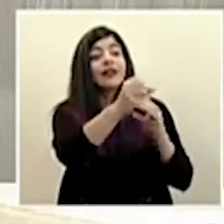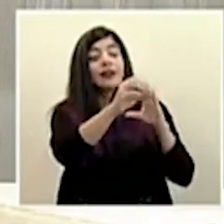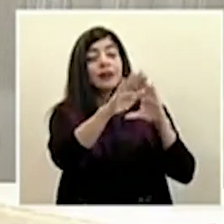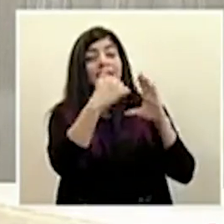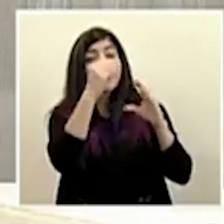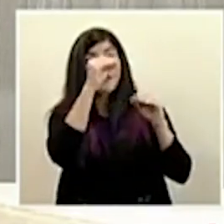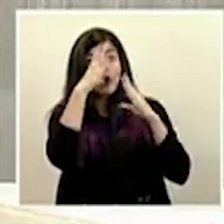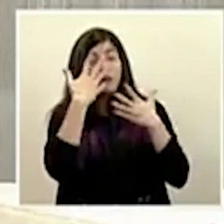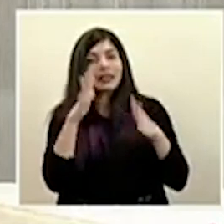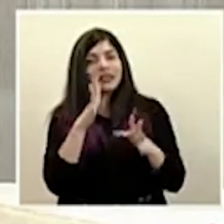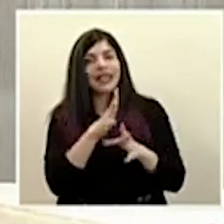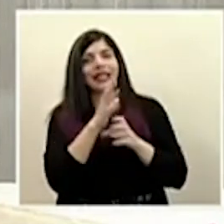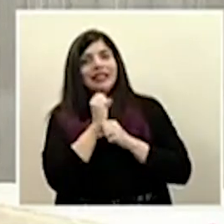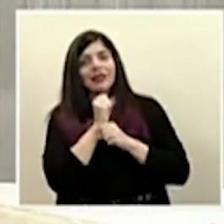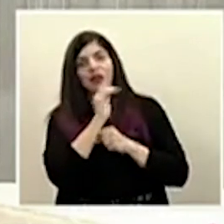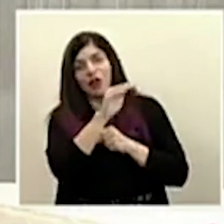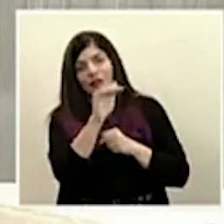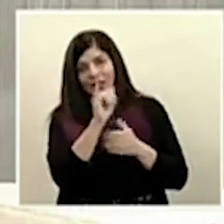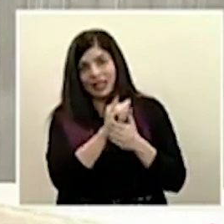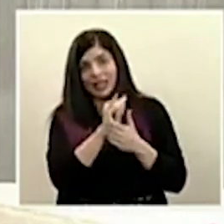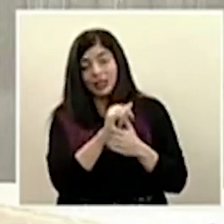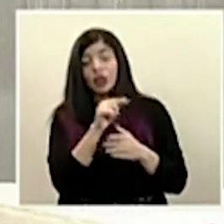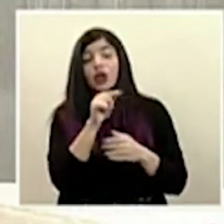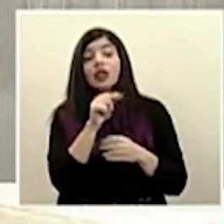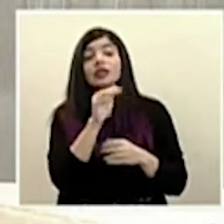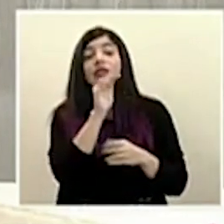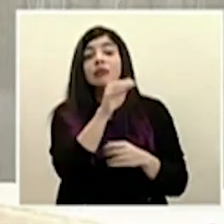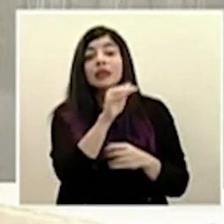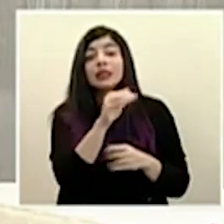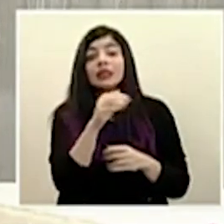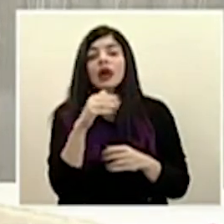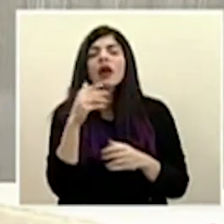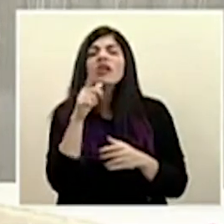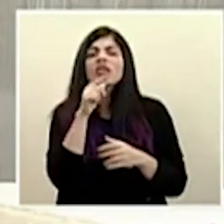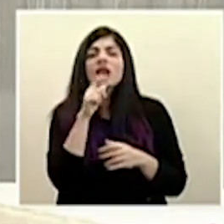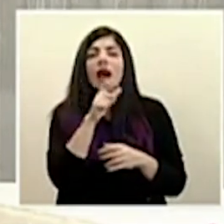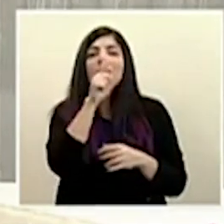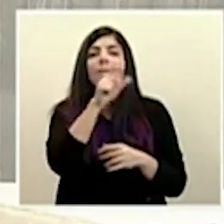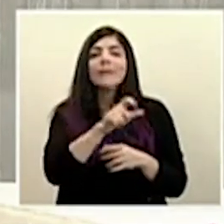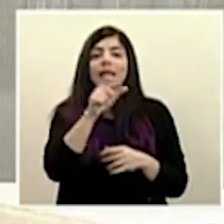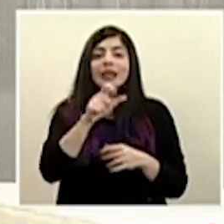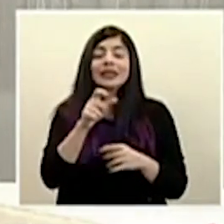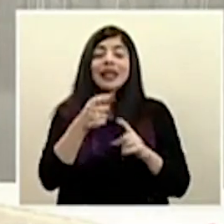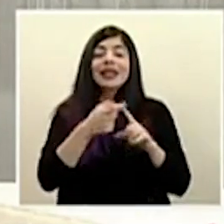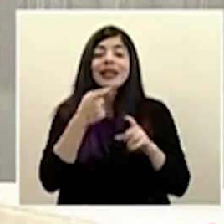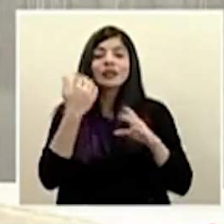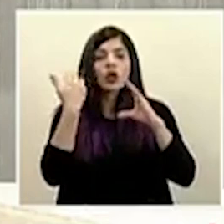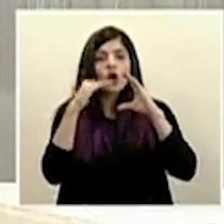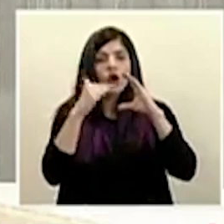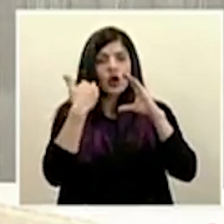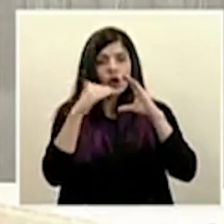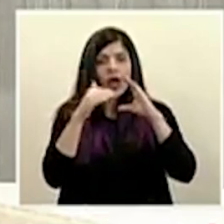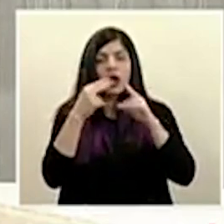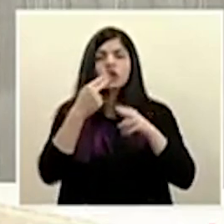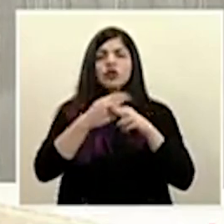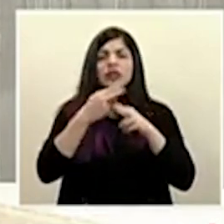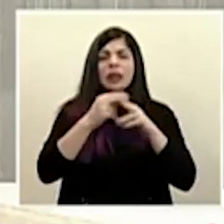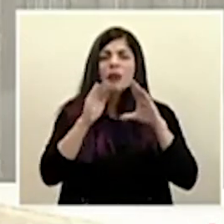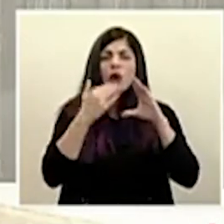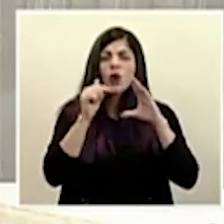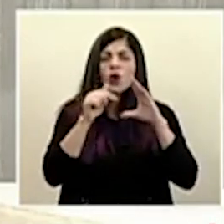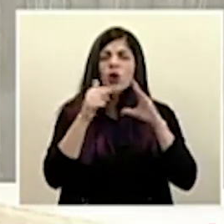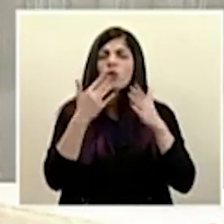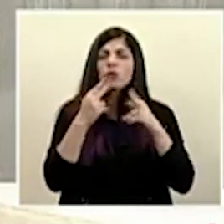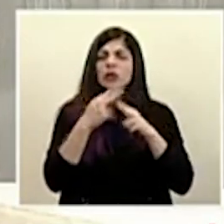información. Aprovecho para informarles, la notificación le está llegando a las personas desde un correo electrónico que se llama,